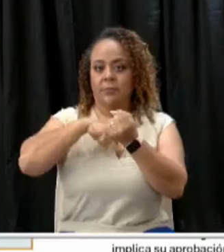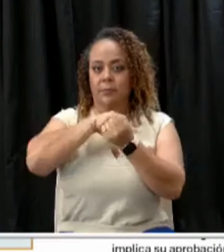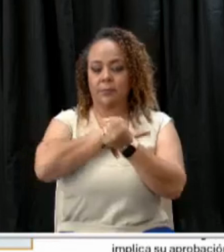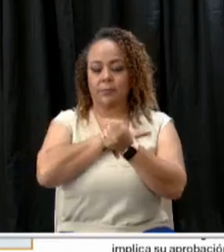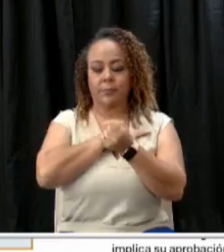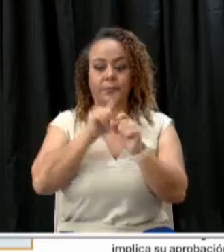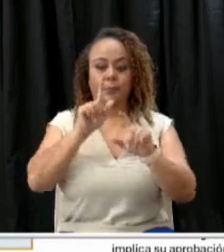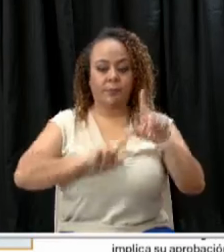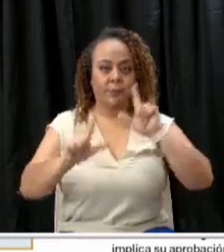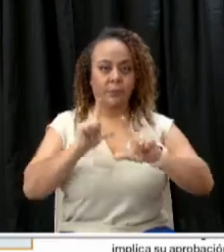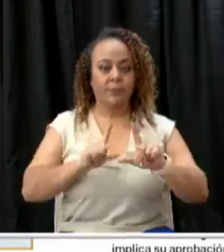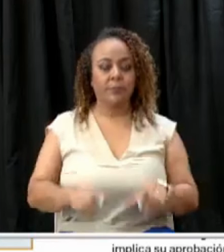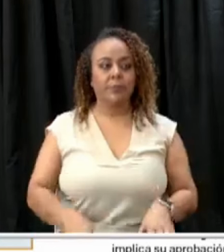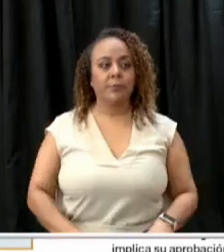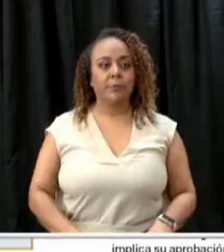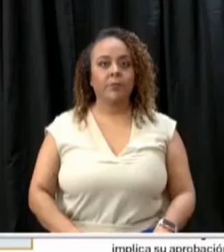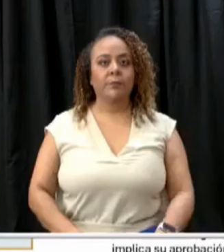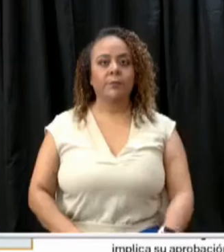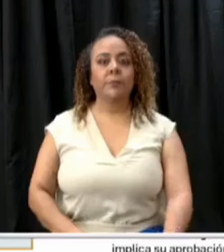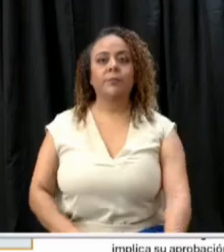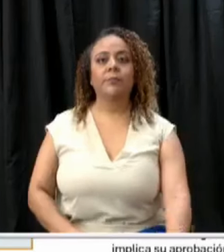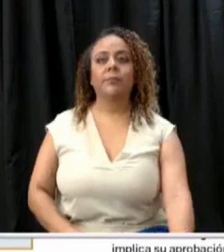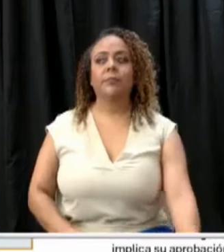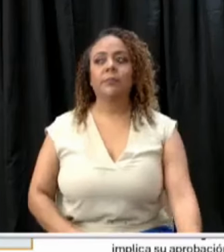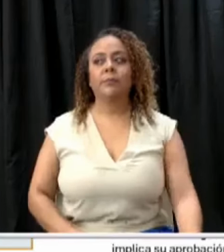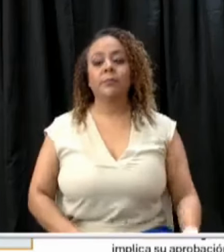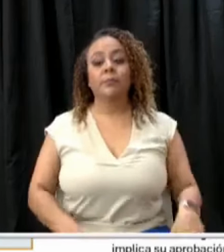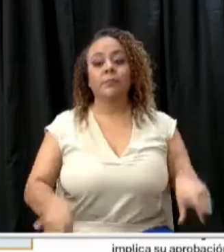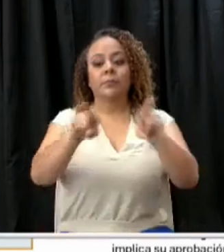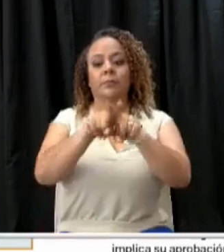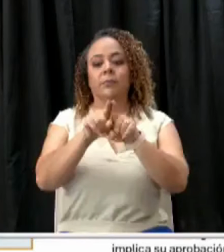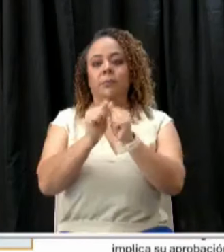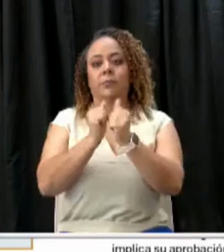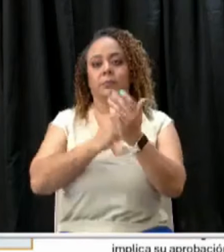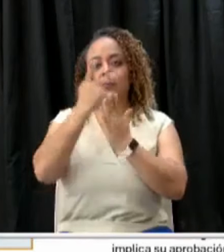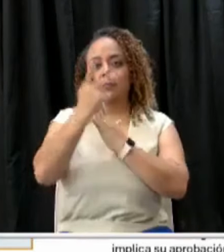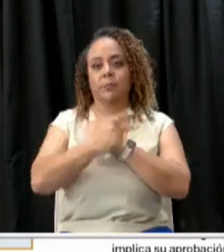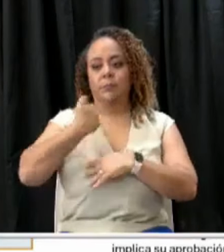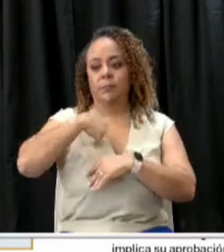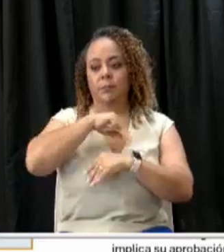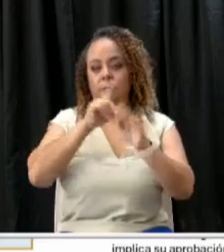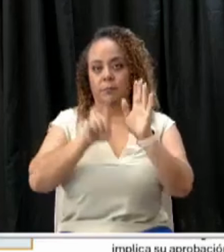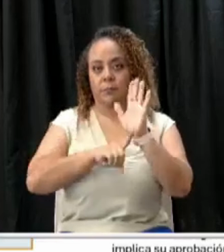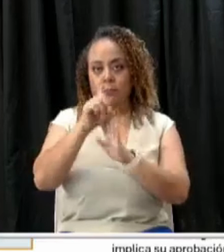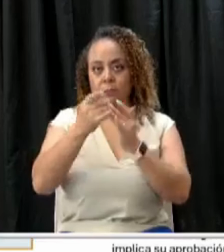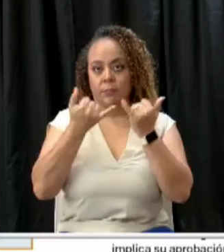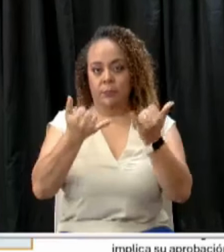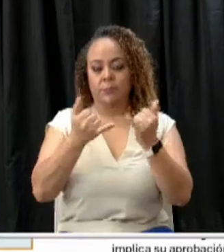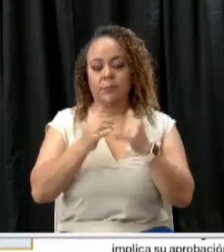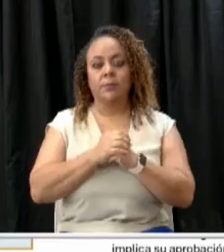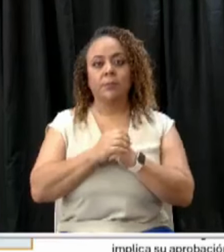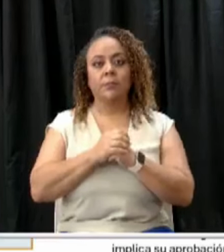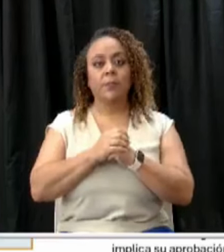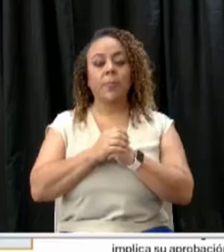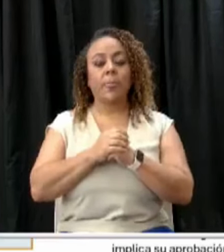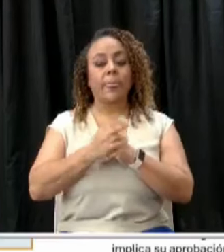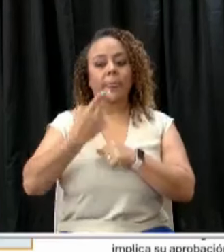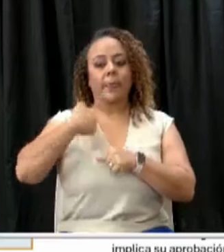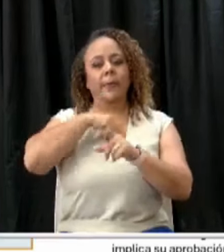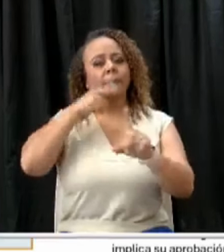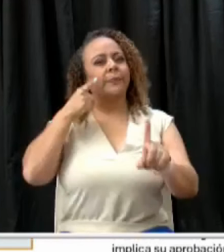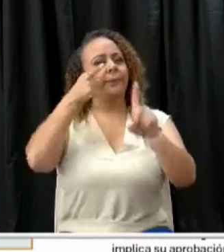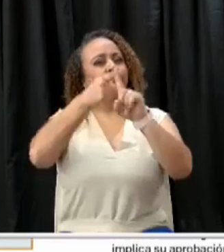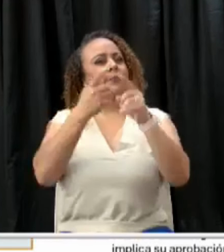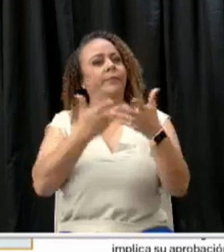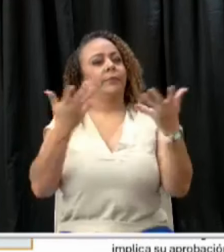nuestro laboratorio, y también está con el programa que estamos desarrollando ahora, Press for Change. Lo que estamos buscando